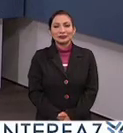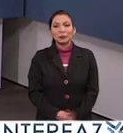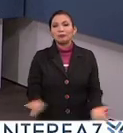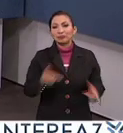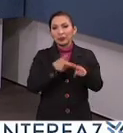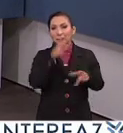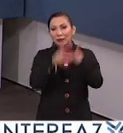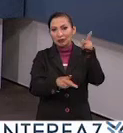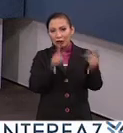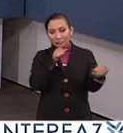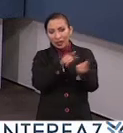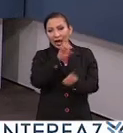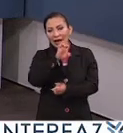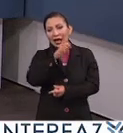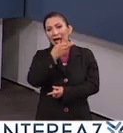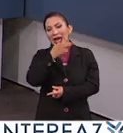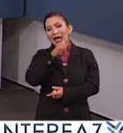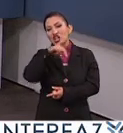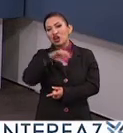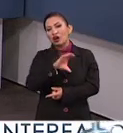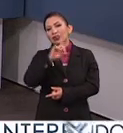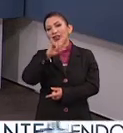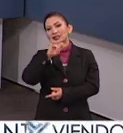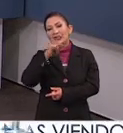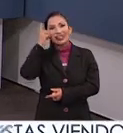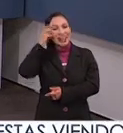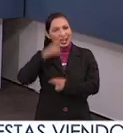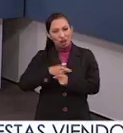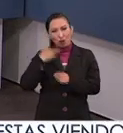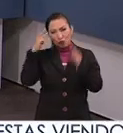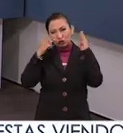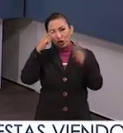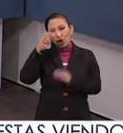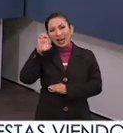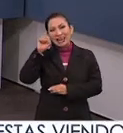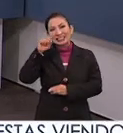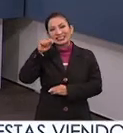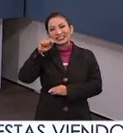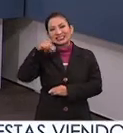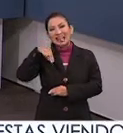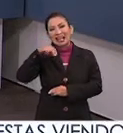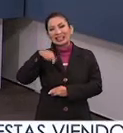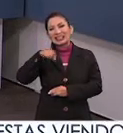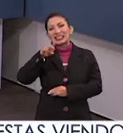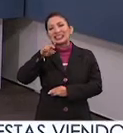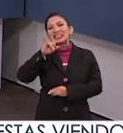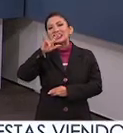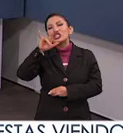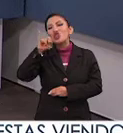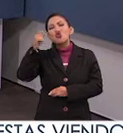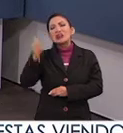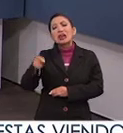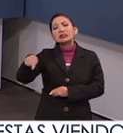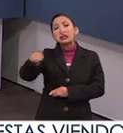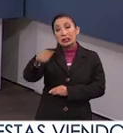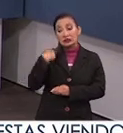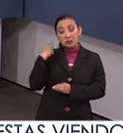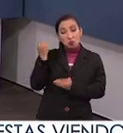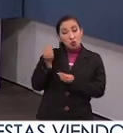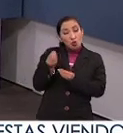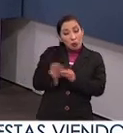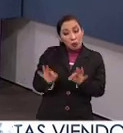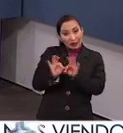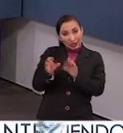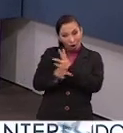Seguimos platicando con Enoc de Santiago, él es director del Museo del Estanquillo, este museo pues que concentra una parte muy